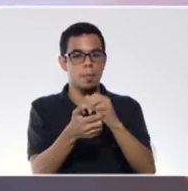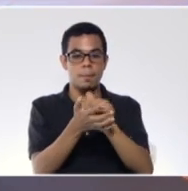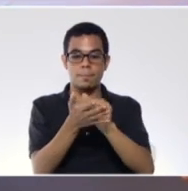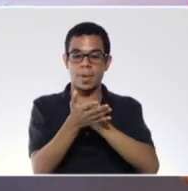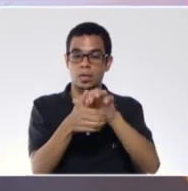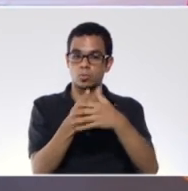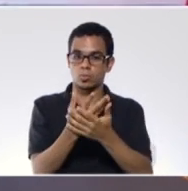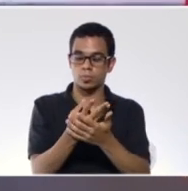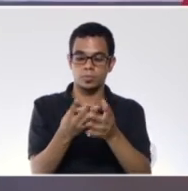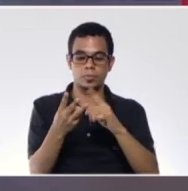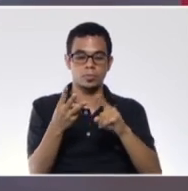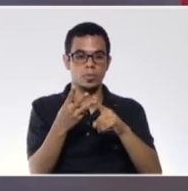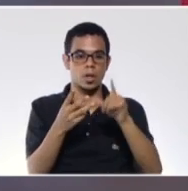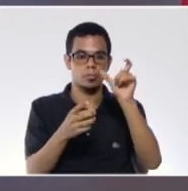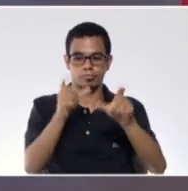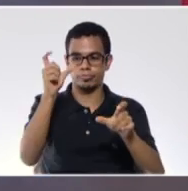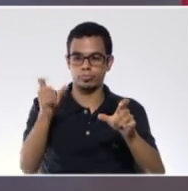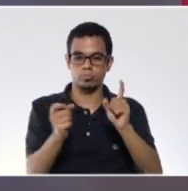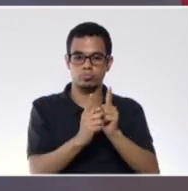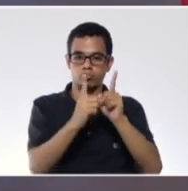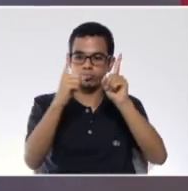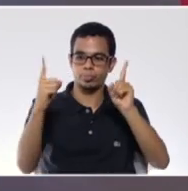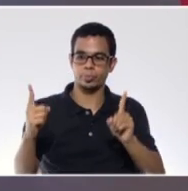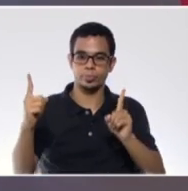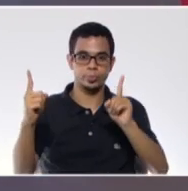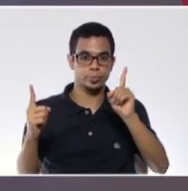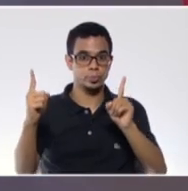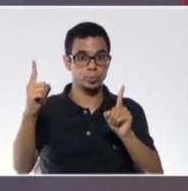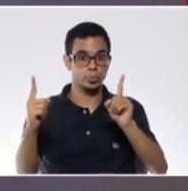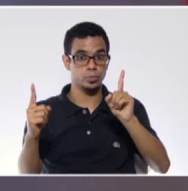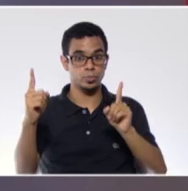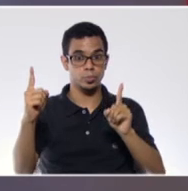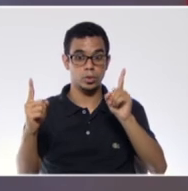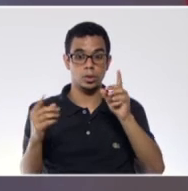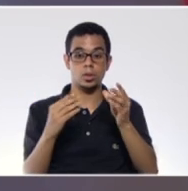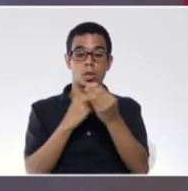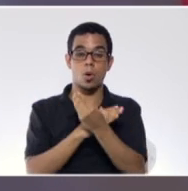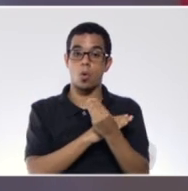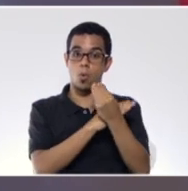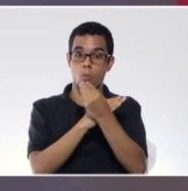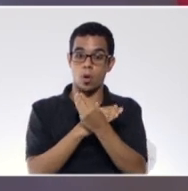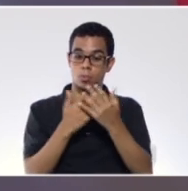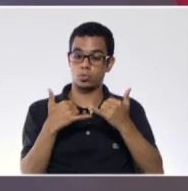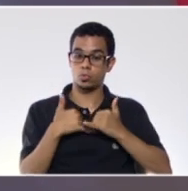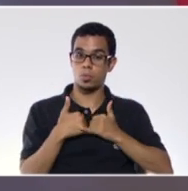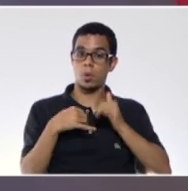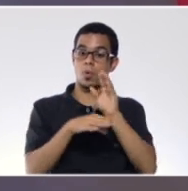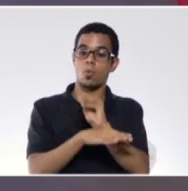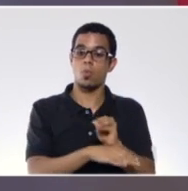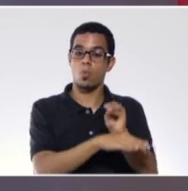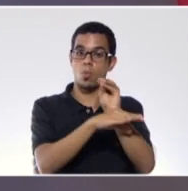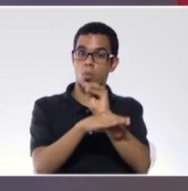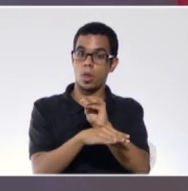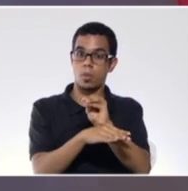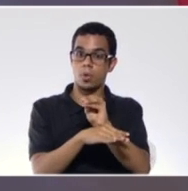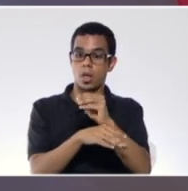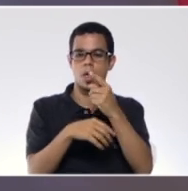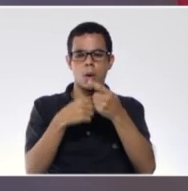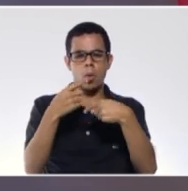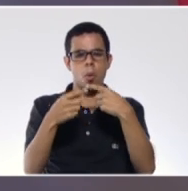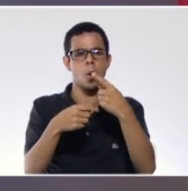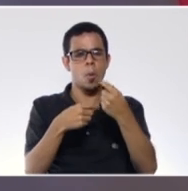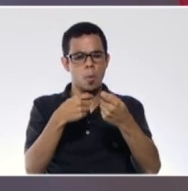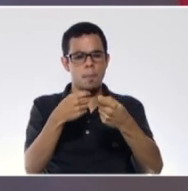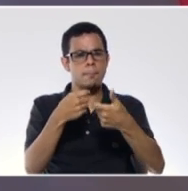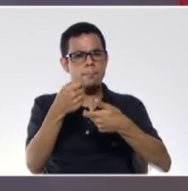manos y tener una distancia saludable. De esta manera nos cuidamos nosotros, los cuidamos a ustedes y aceleramos este